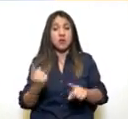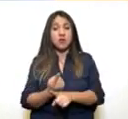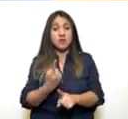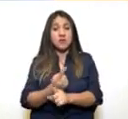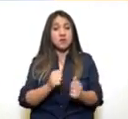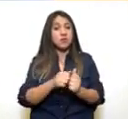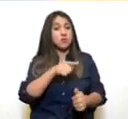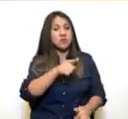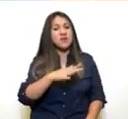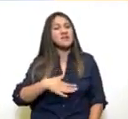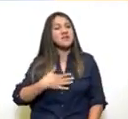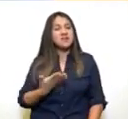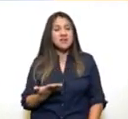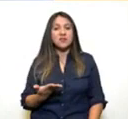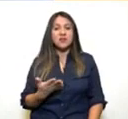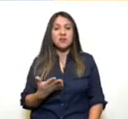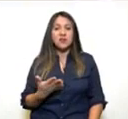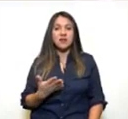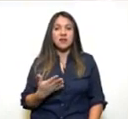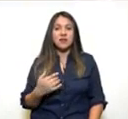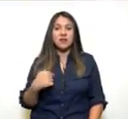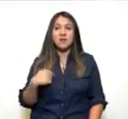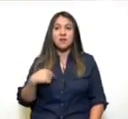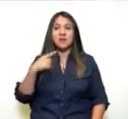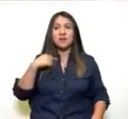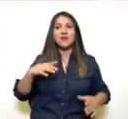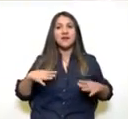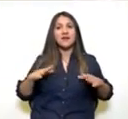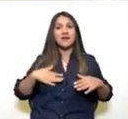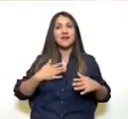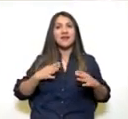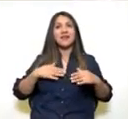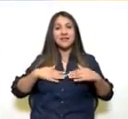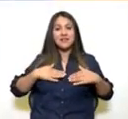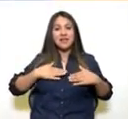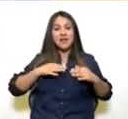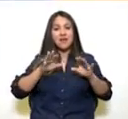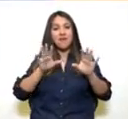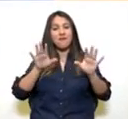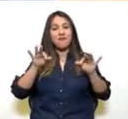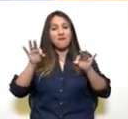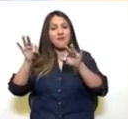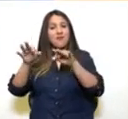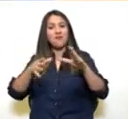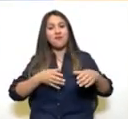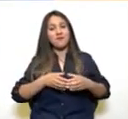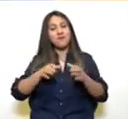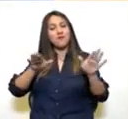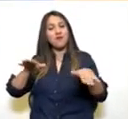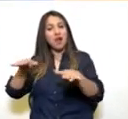con usted siento que de alguna manera una parte mía está volando y quiere volar también quiere volar en esa banda